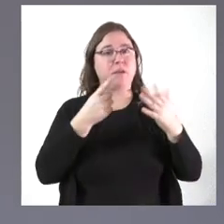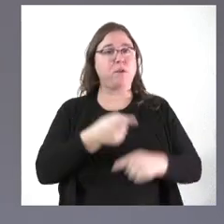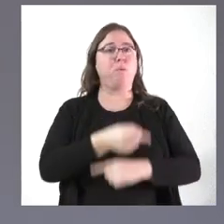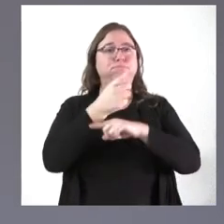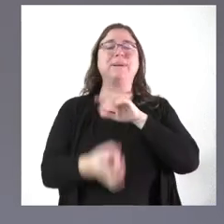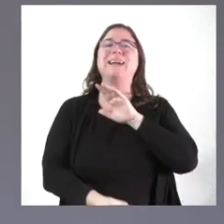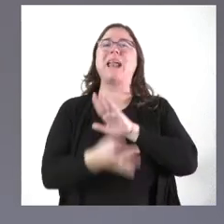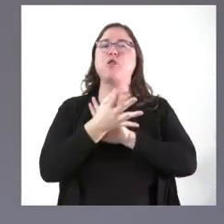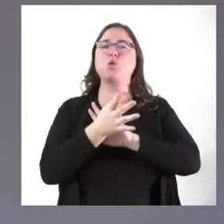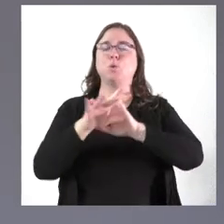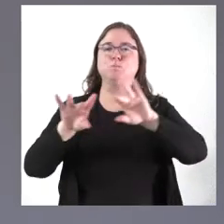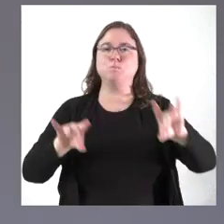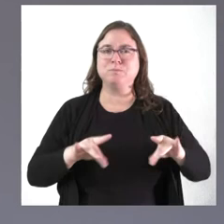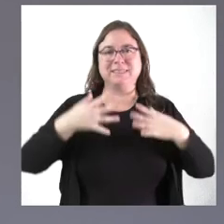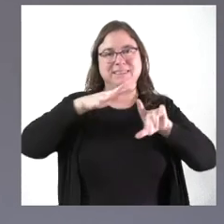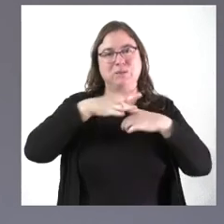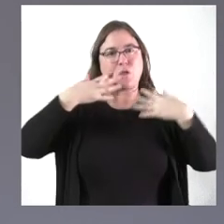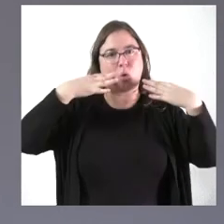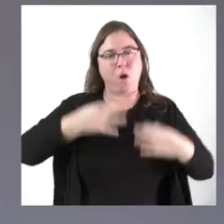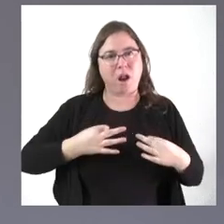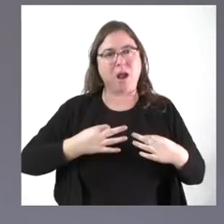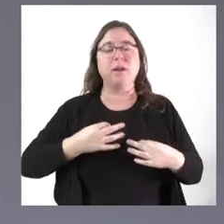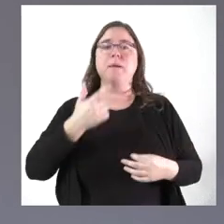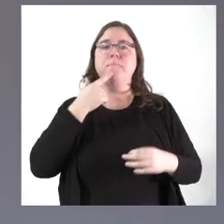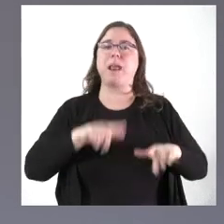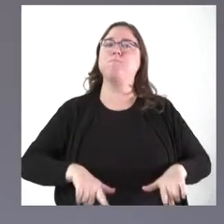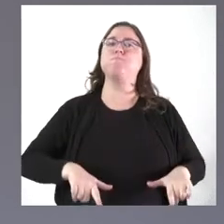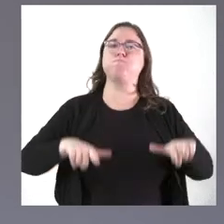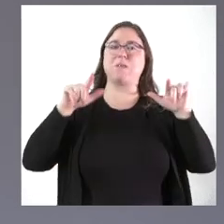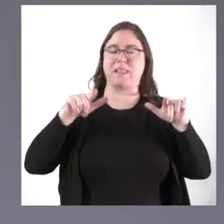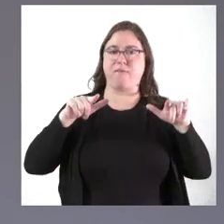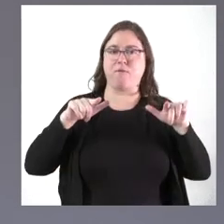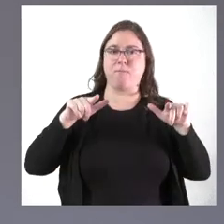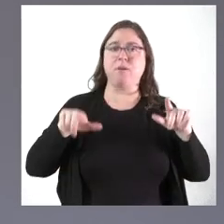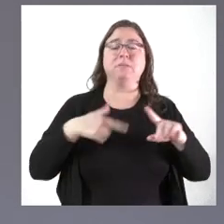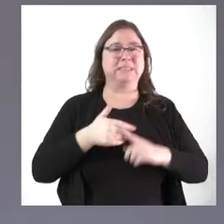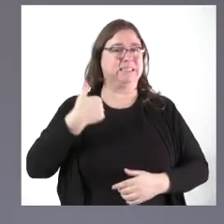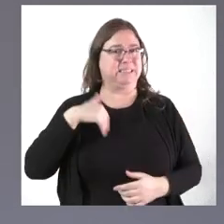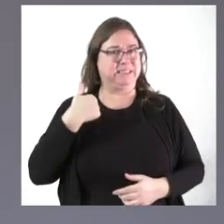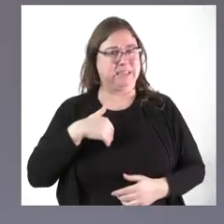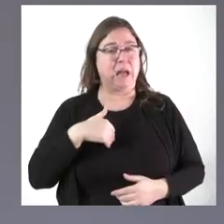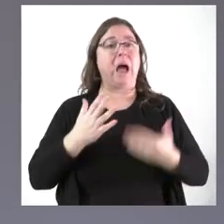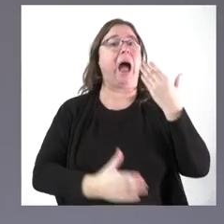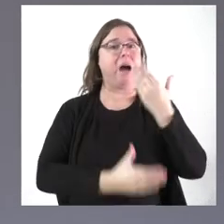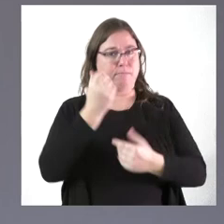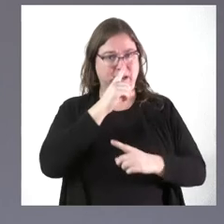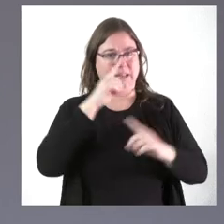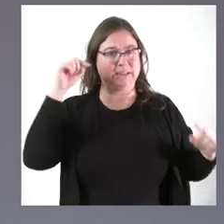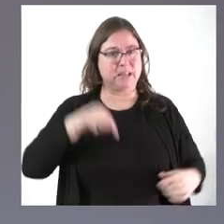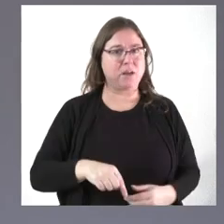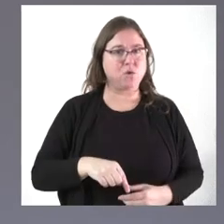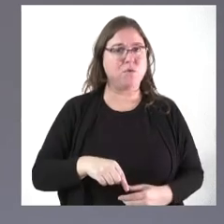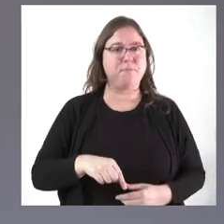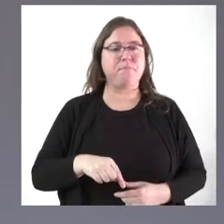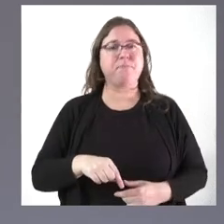urbanística de realidad urbanística de la zona como plataforma intermodal en donde ya en abril de este año emitimos la